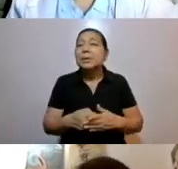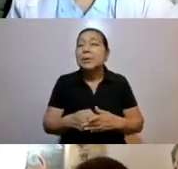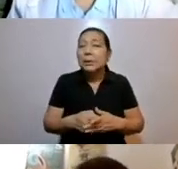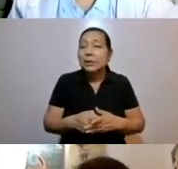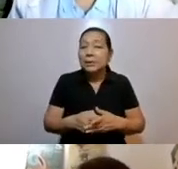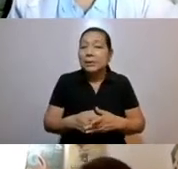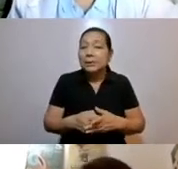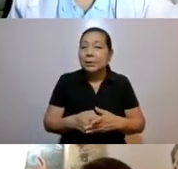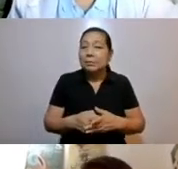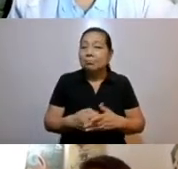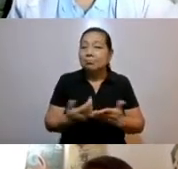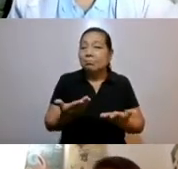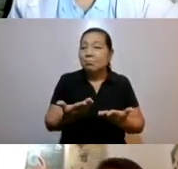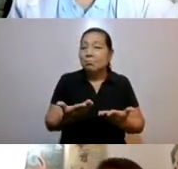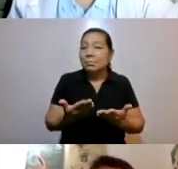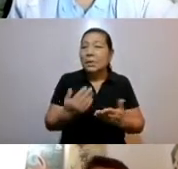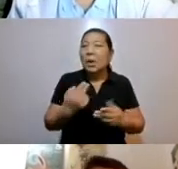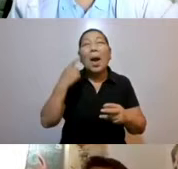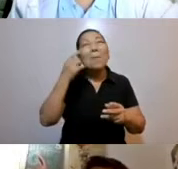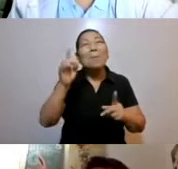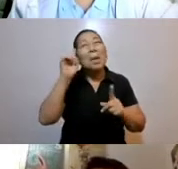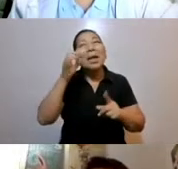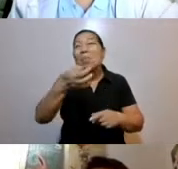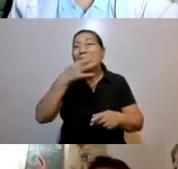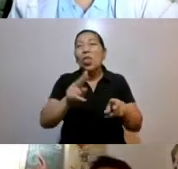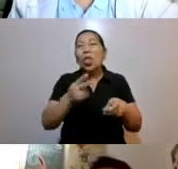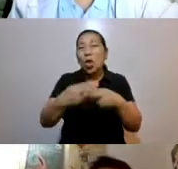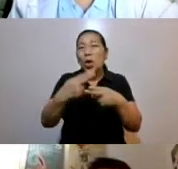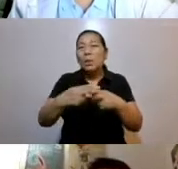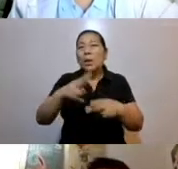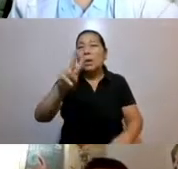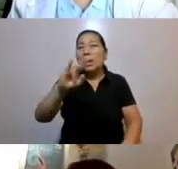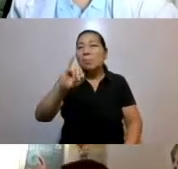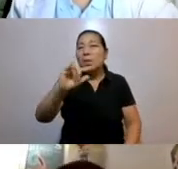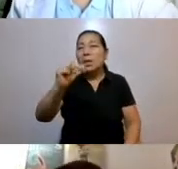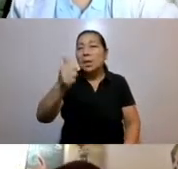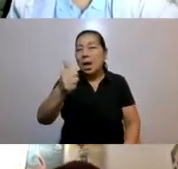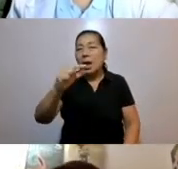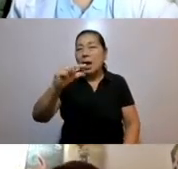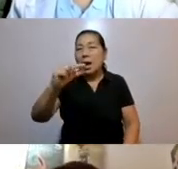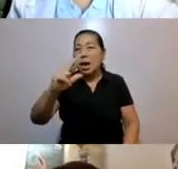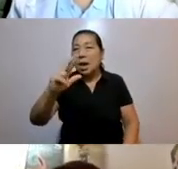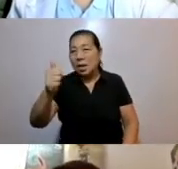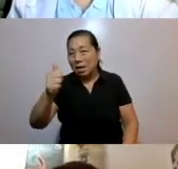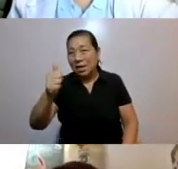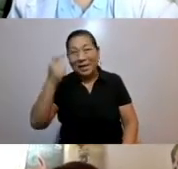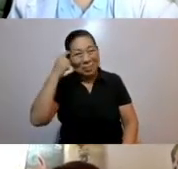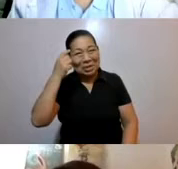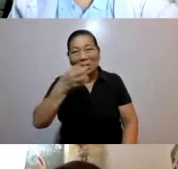en Viagra, ¿no? En Viagra. Entonces, el medicamento del Viagra, en